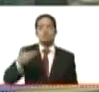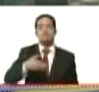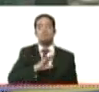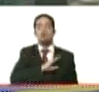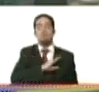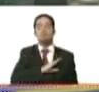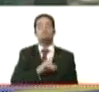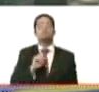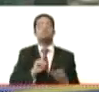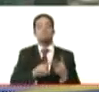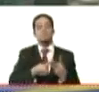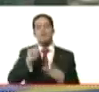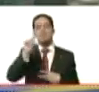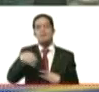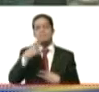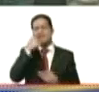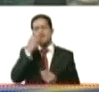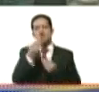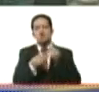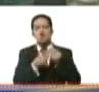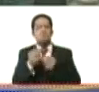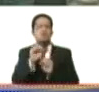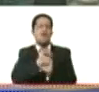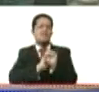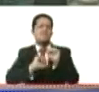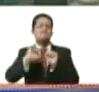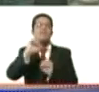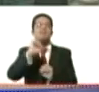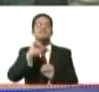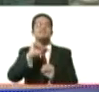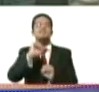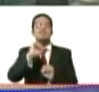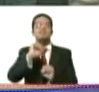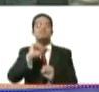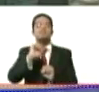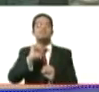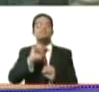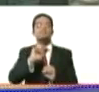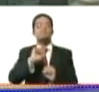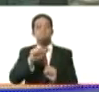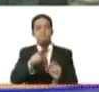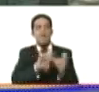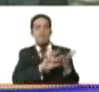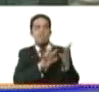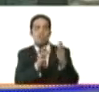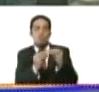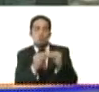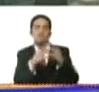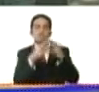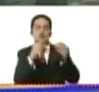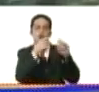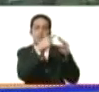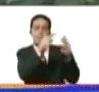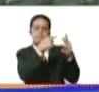Se definió el sistema defensivo territorial fortaleciéndolo a través de la adecuación de toda la estructura